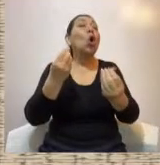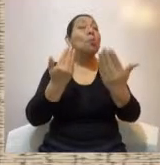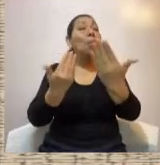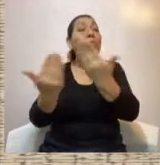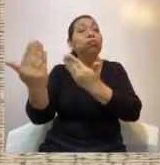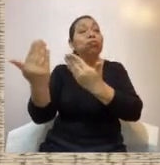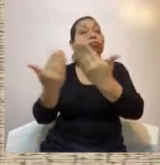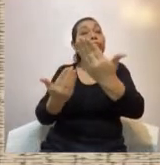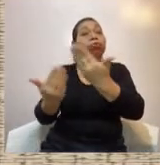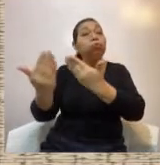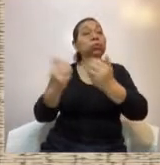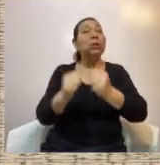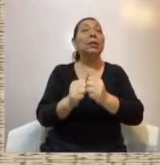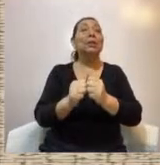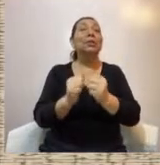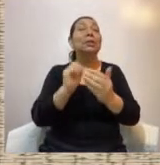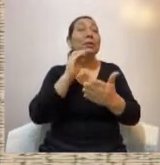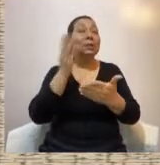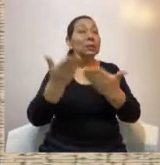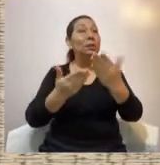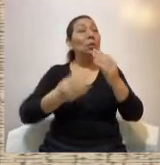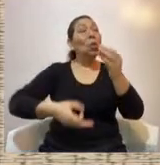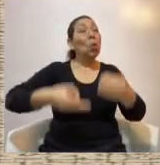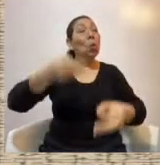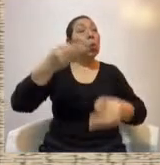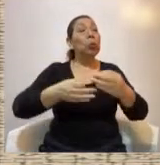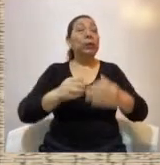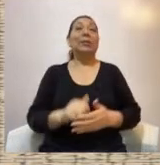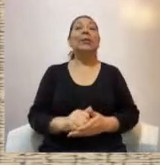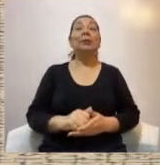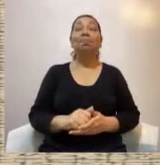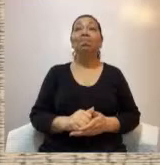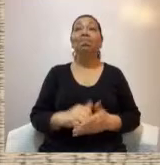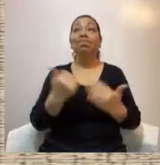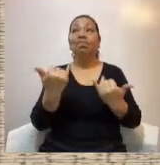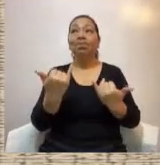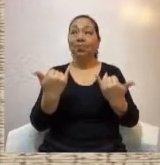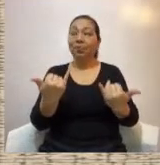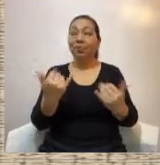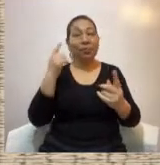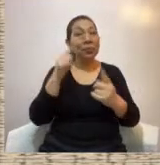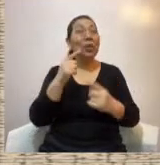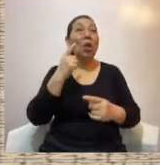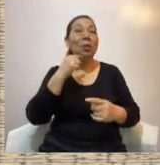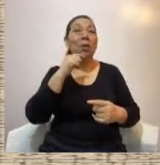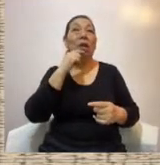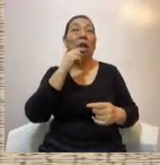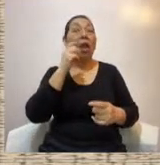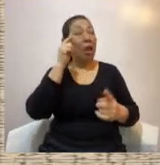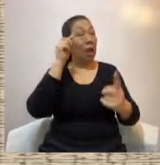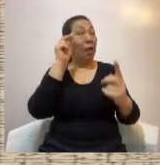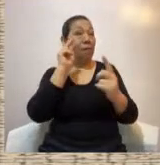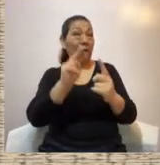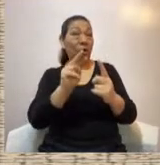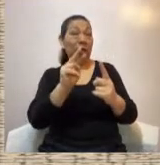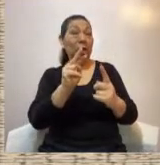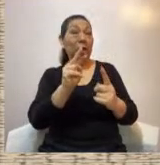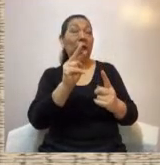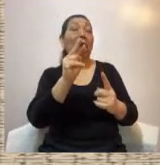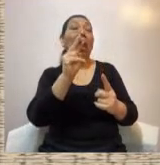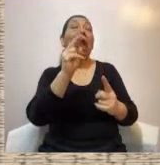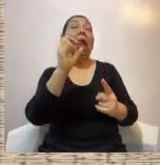las controversias que llegan a las altas cortes? Pues mira, el enfoque de género, como el tribunal